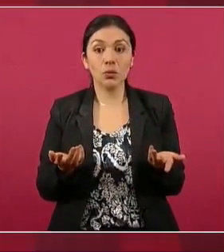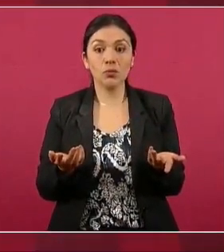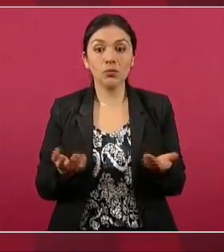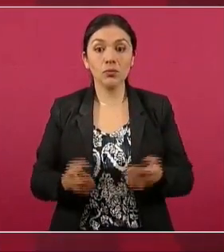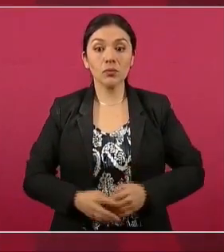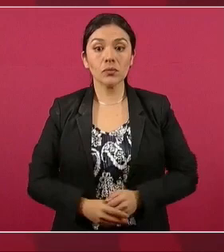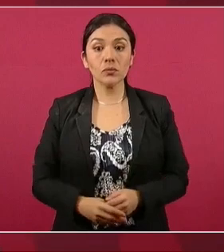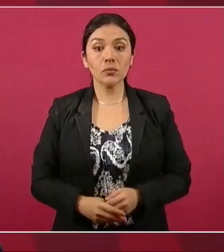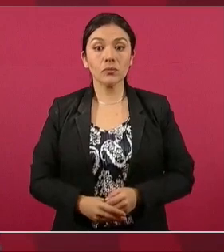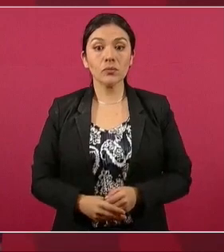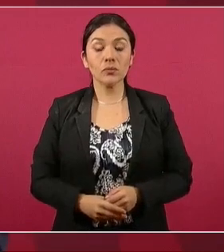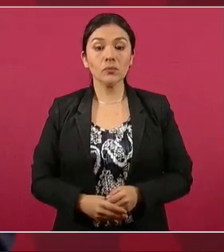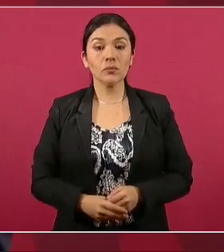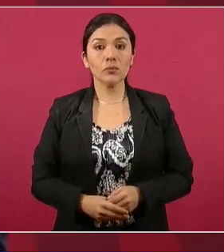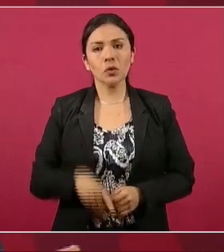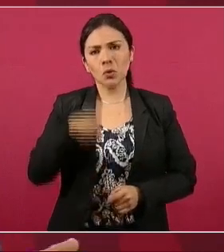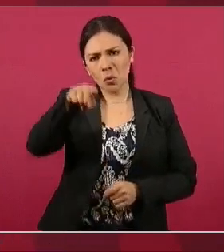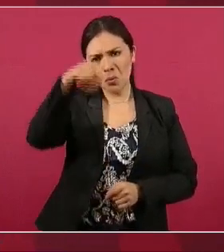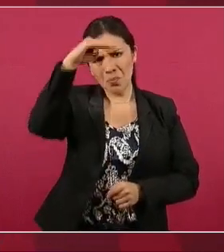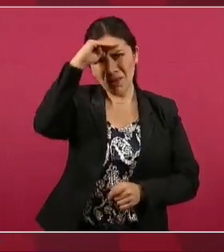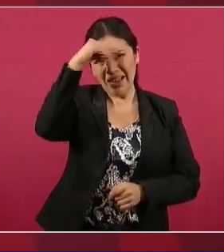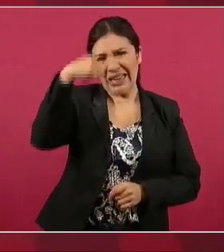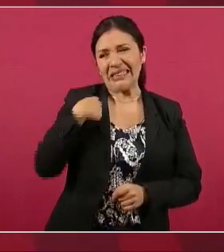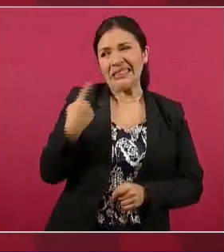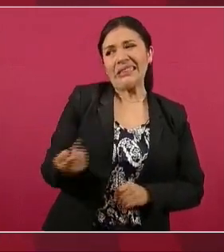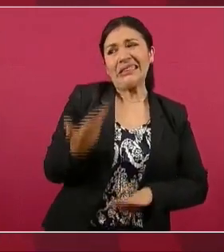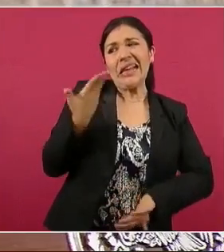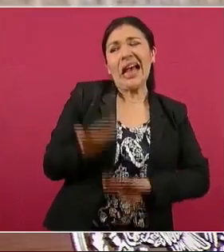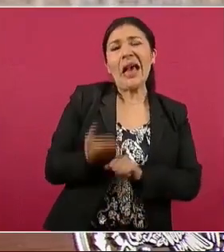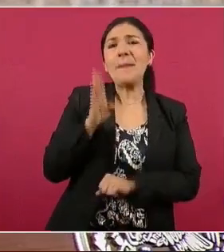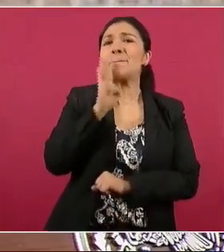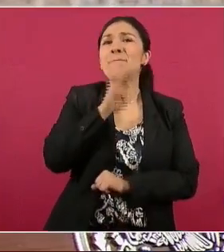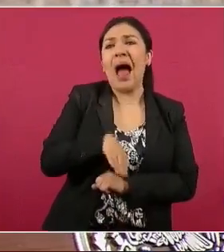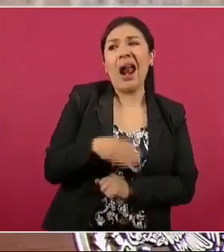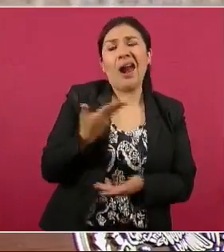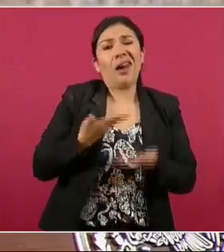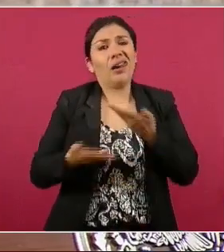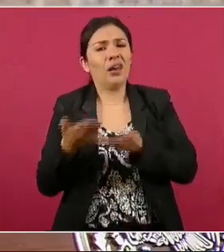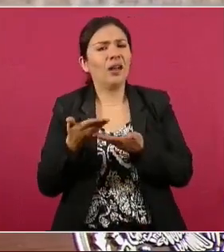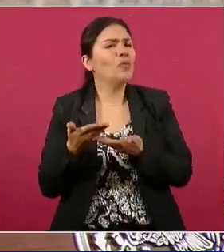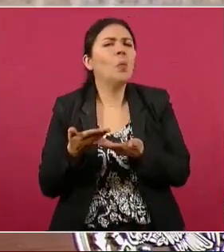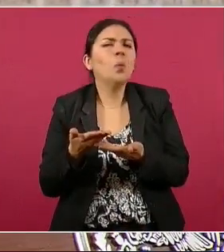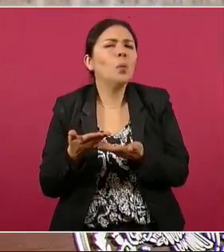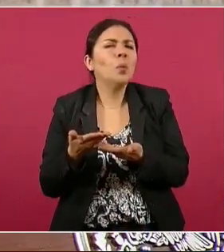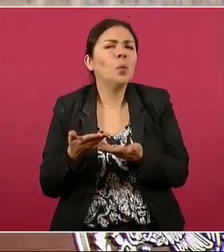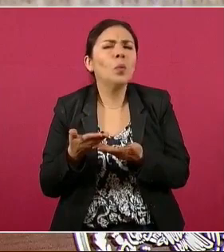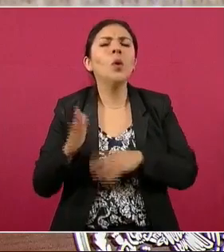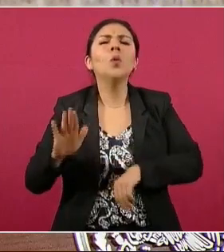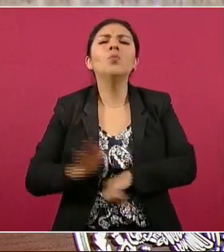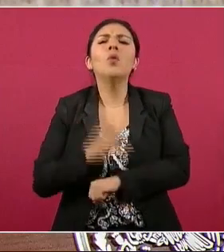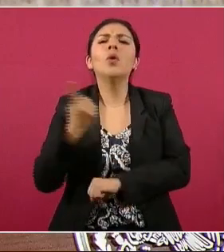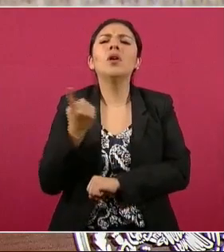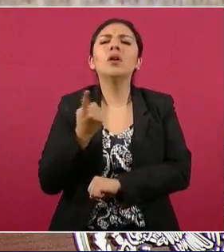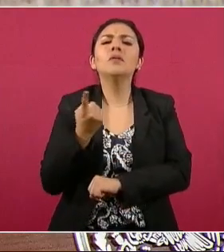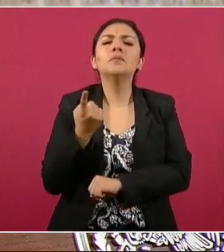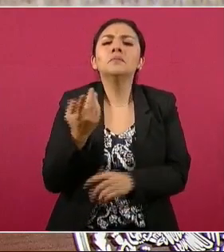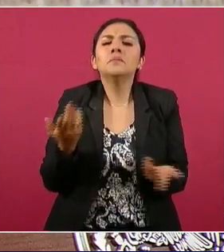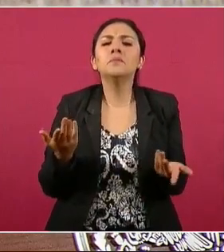que nos caigamos mal, ¿no? Porque el presidente